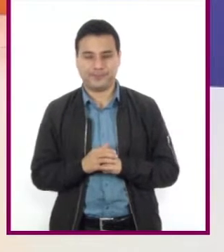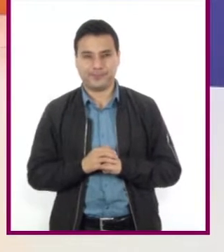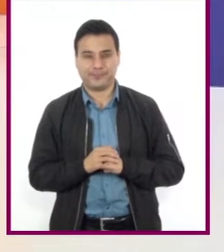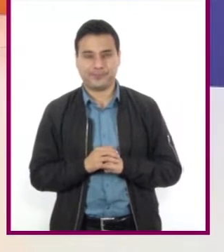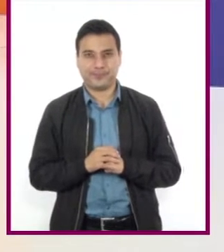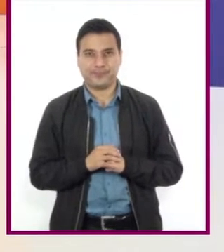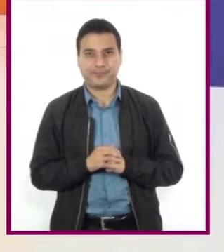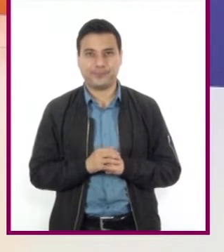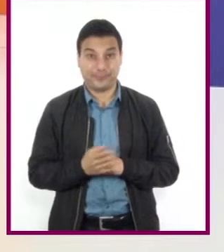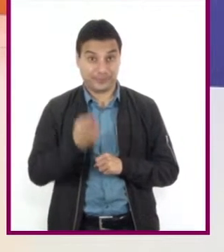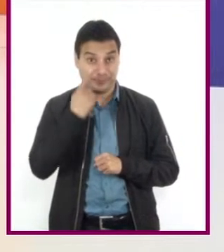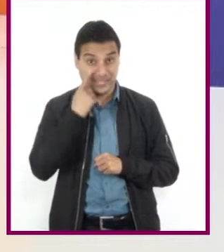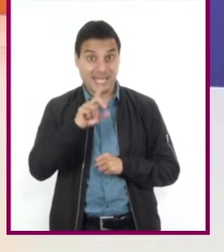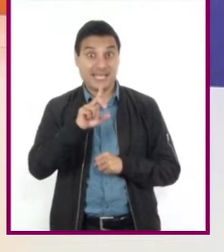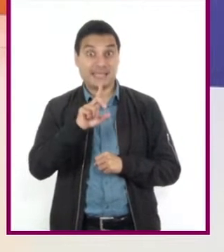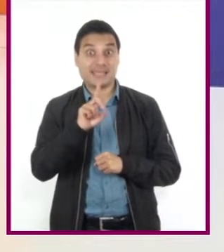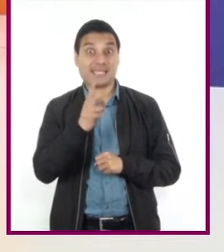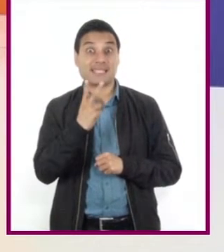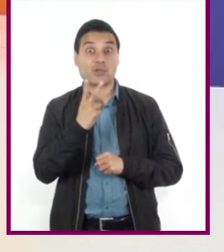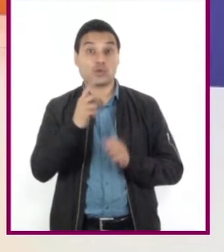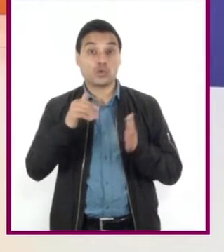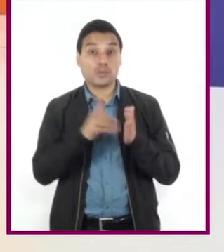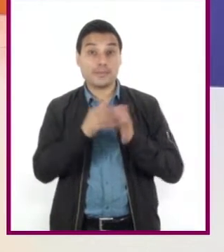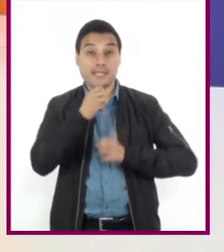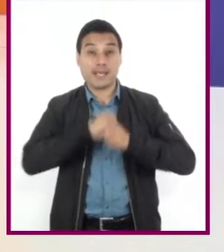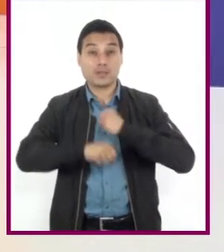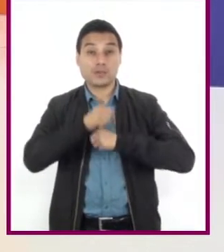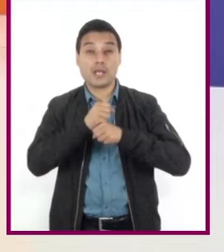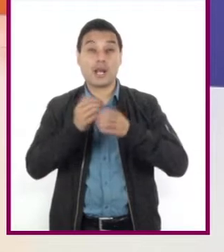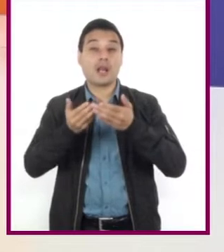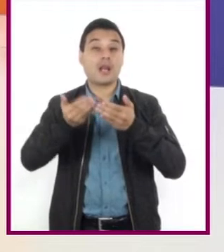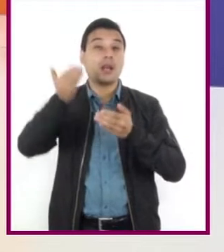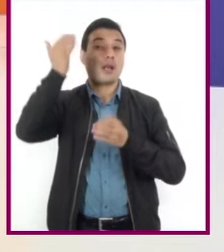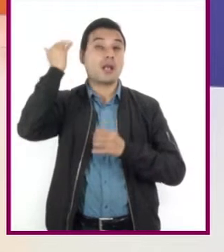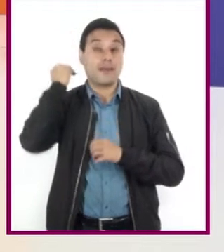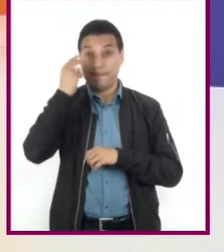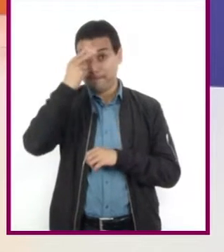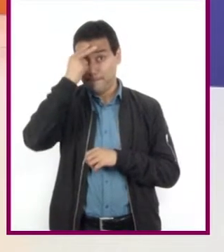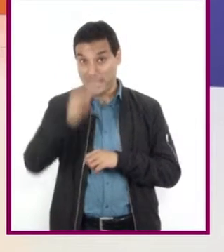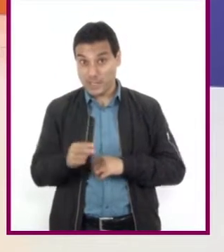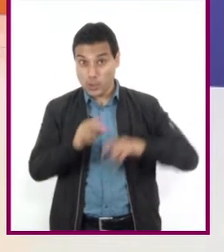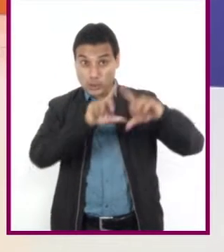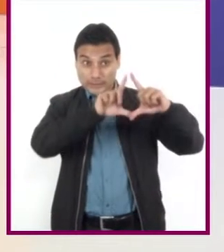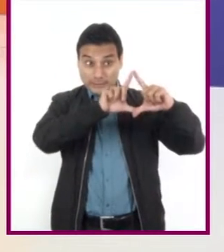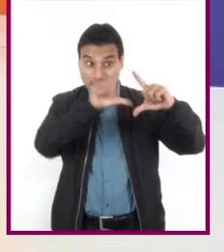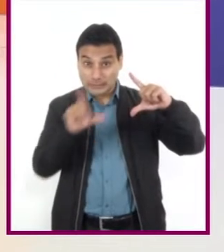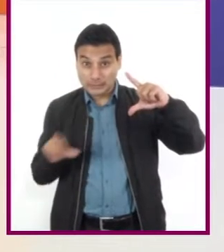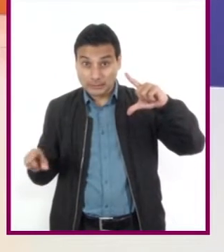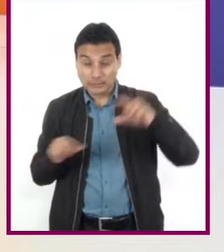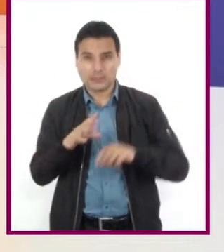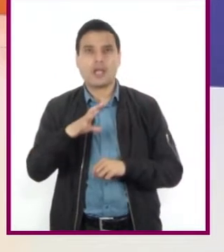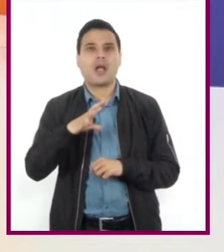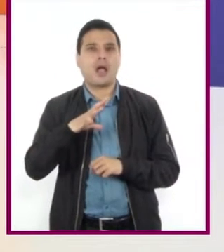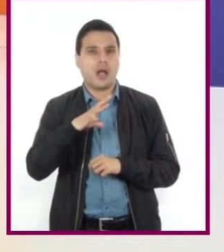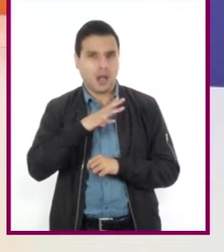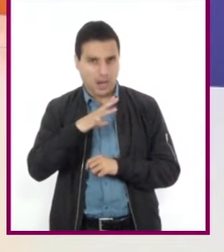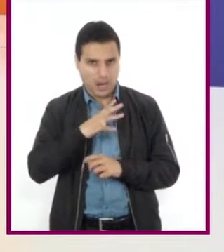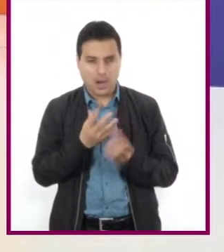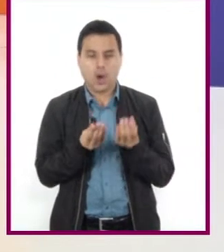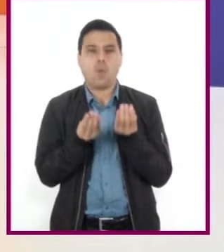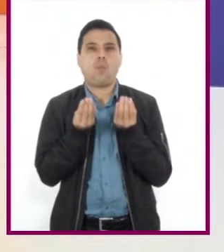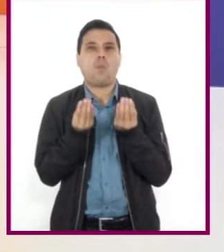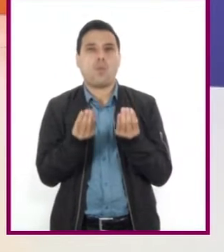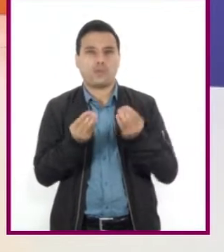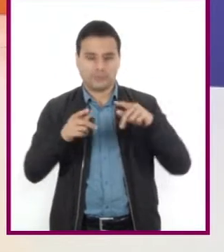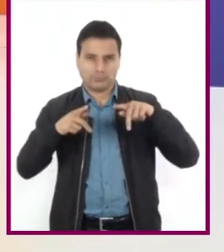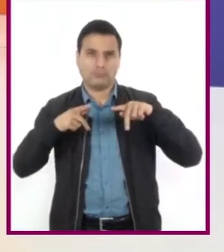cerca de 32.000 años antes del presente, el territorio mexicano fue escenario del desarrollo de un amplio y variado conjunto